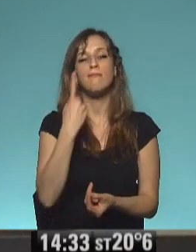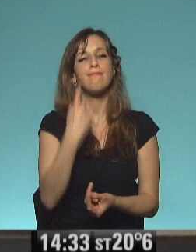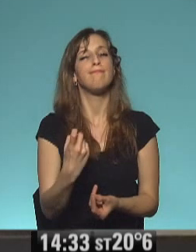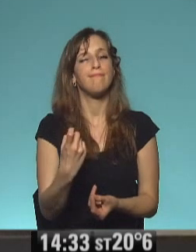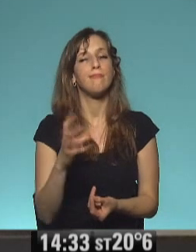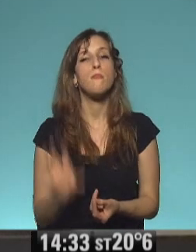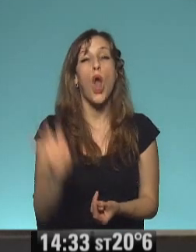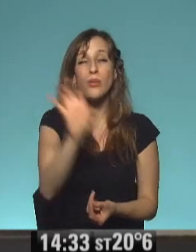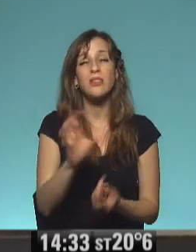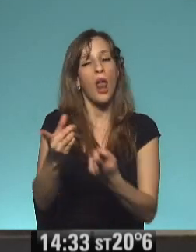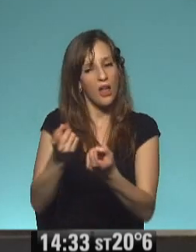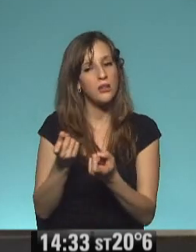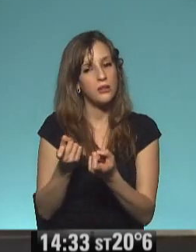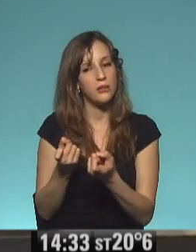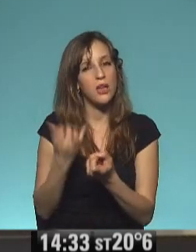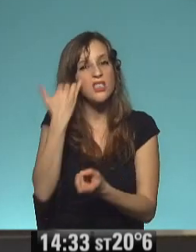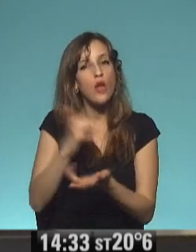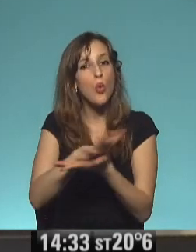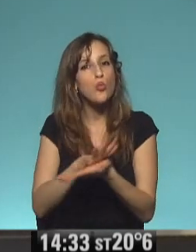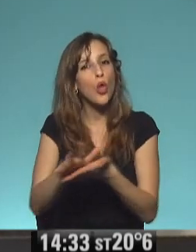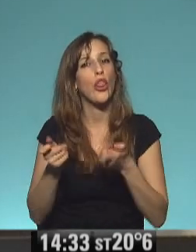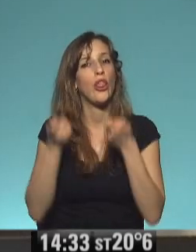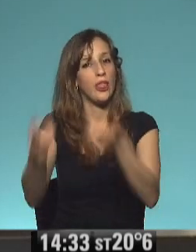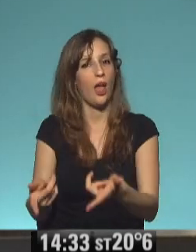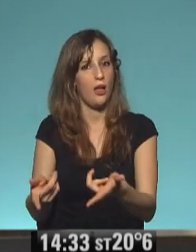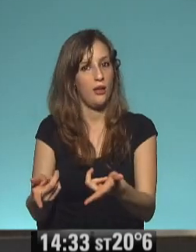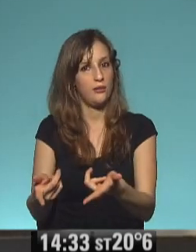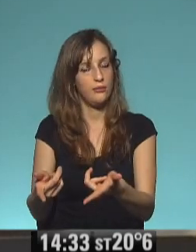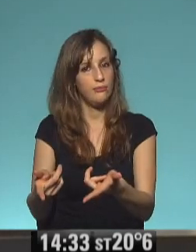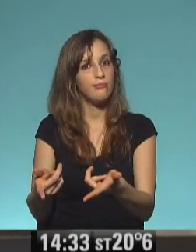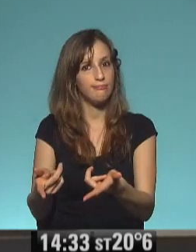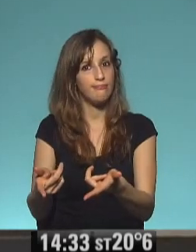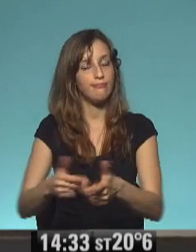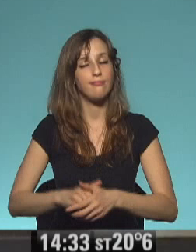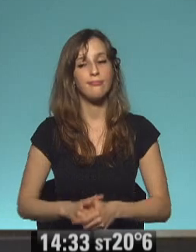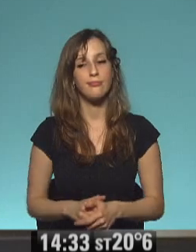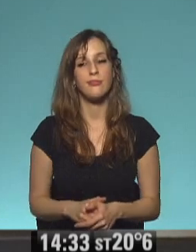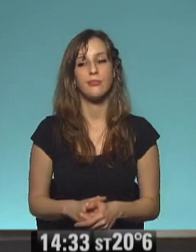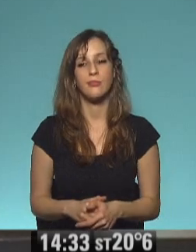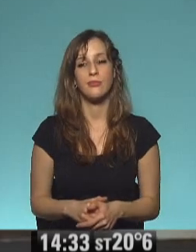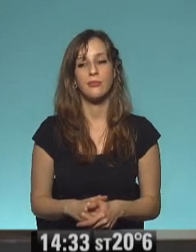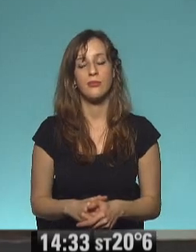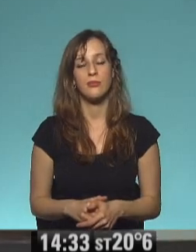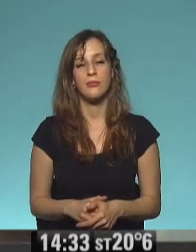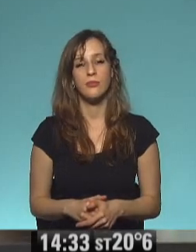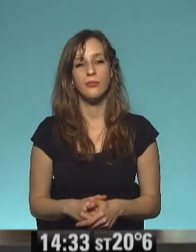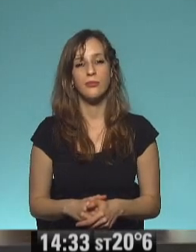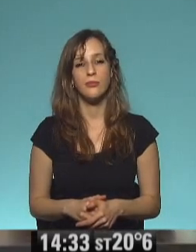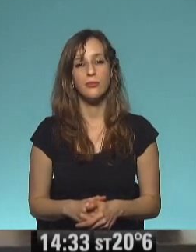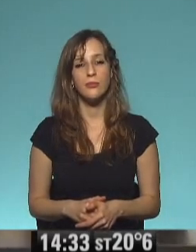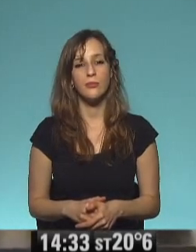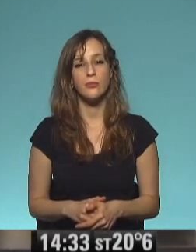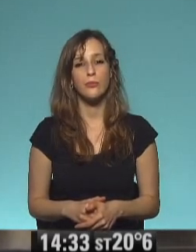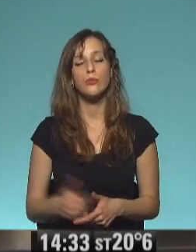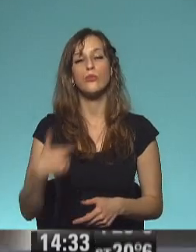necesitarlo y ya hemos ofrecido una solución y seguimos ofreciéndola. Cuando yo hice